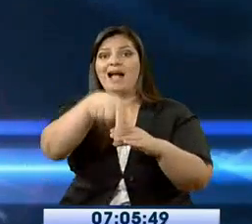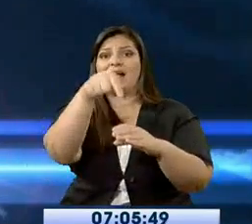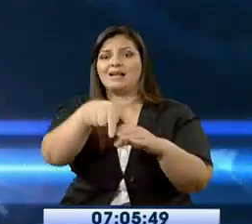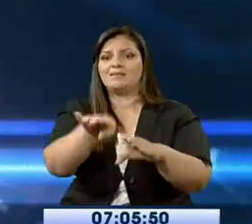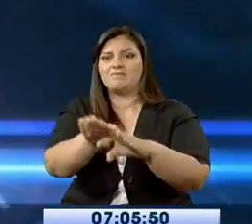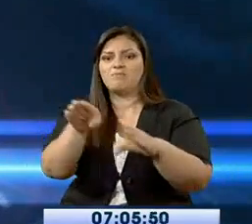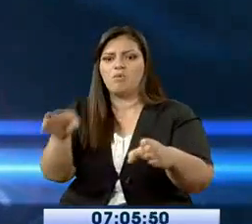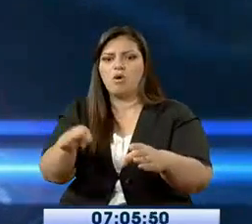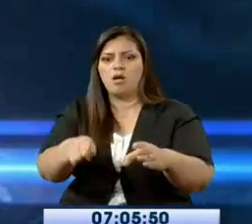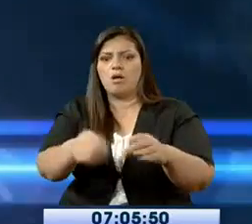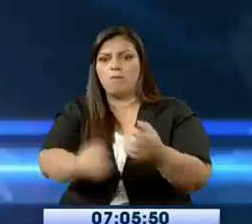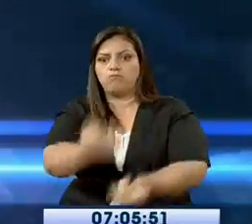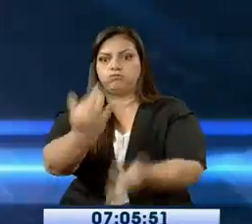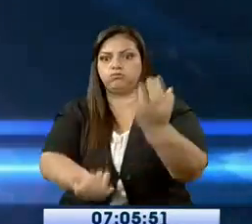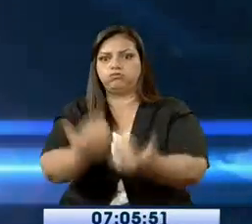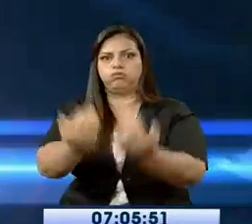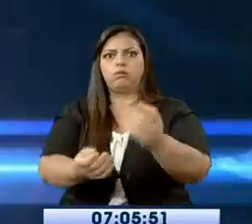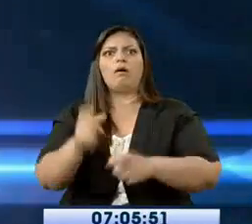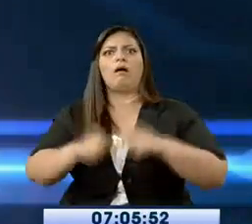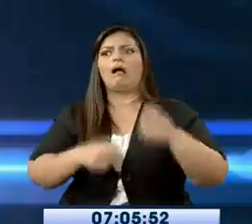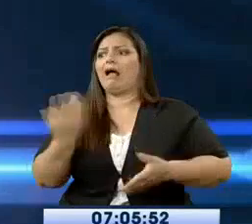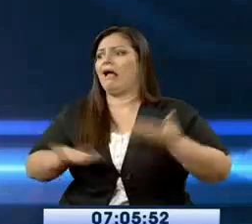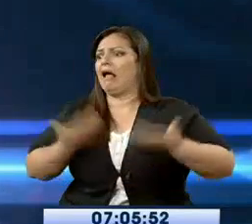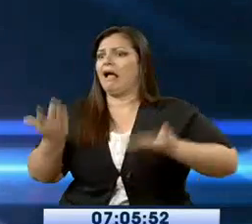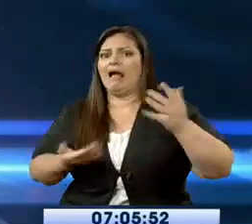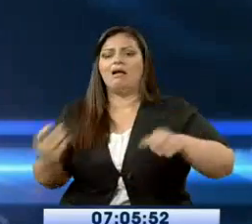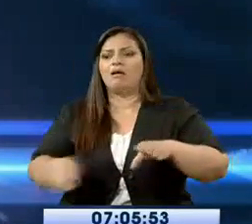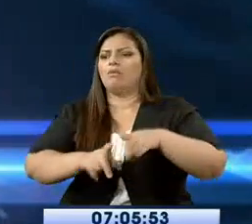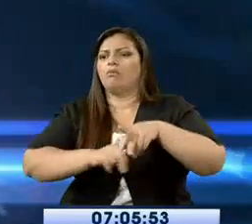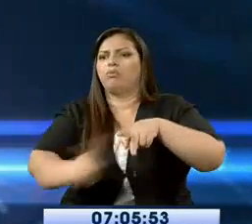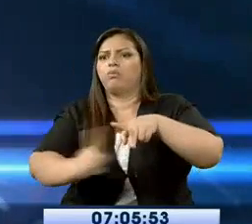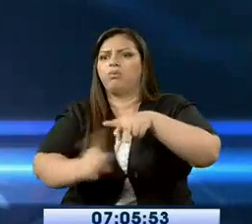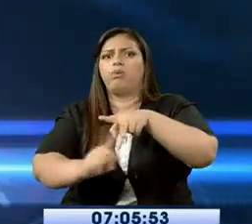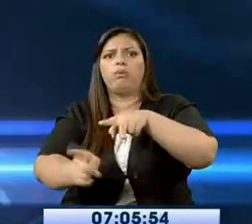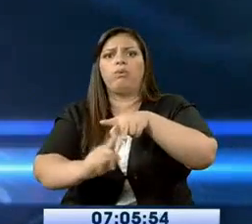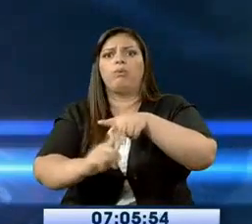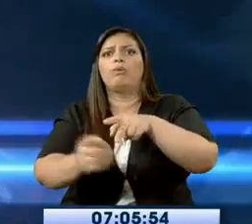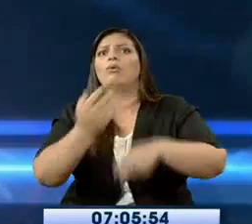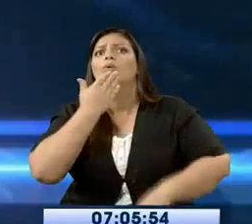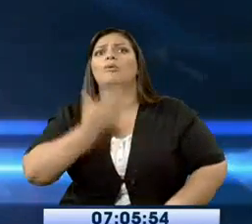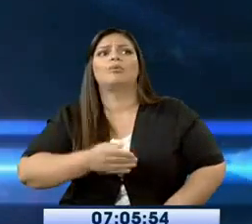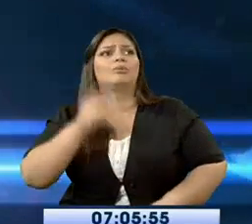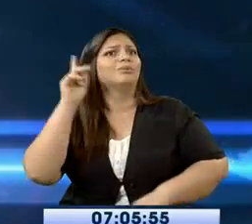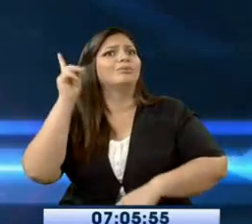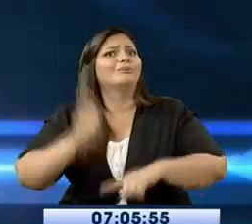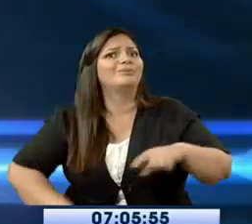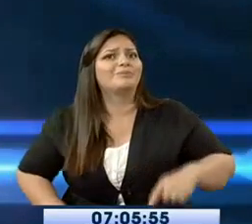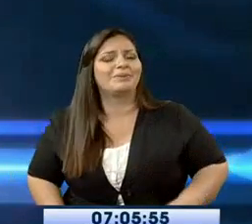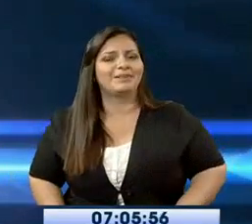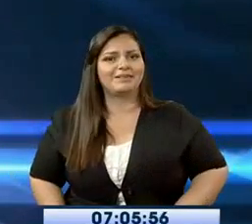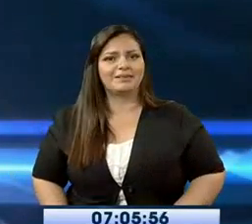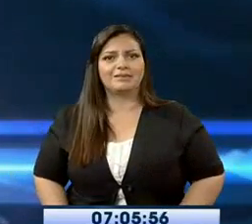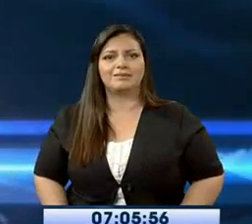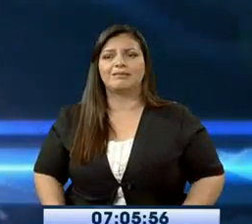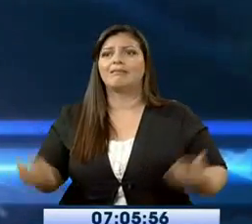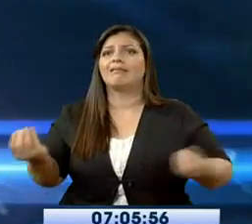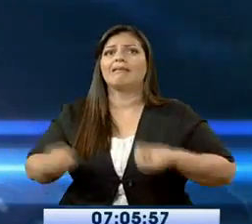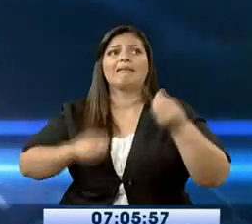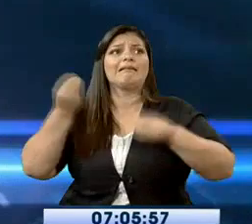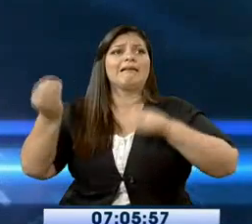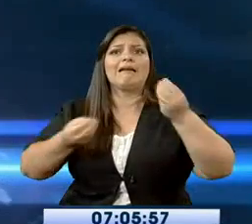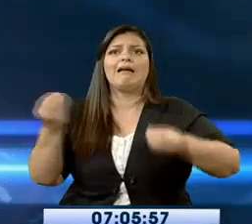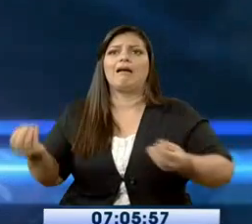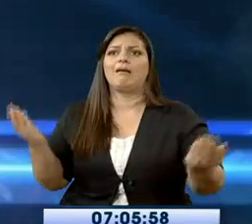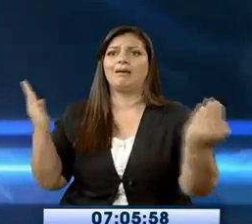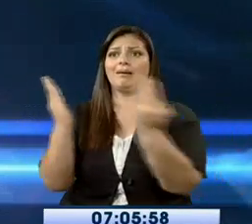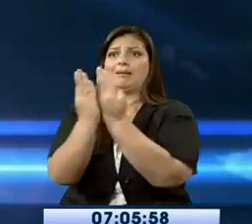por supuesto. ¿Ah? Tiene que comenzar a romper vidrios de ventanas. ¿Ah? Tiene que comenzar a luchar por su vida cuando hay una puerta que